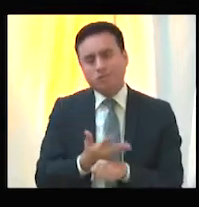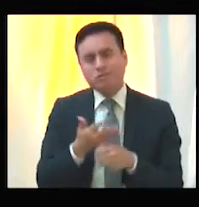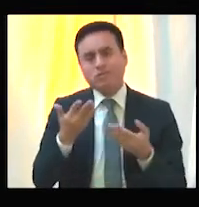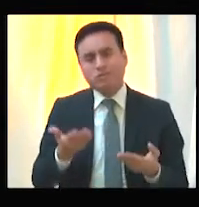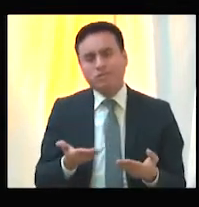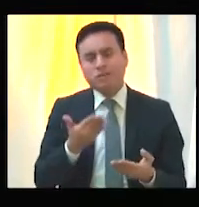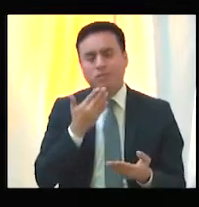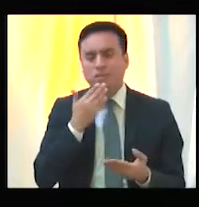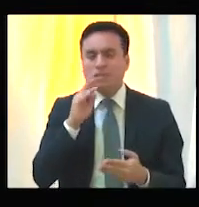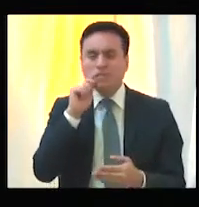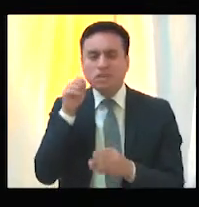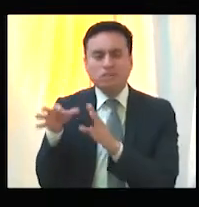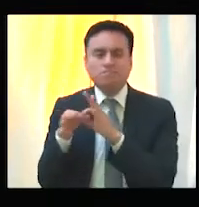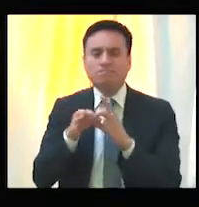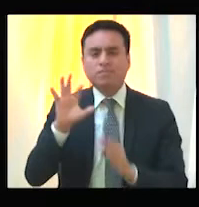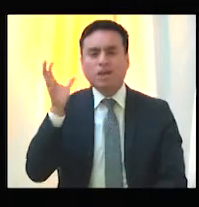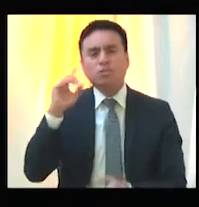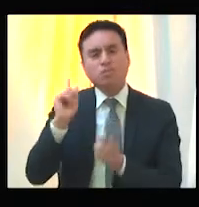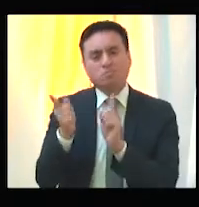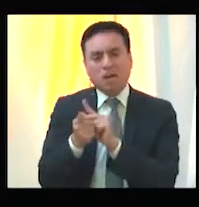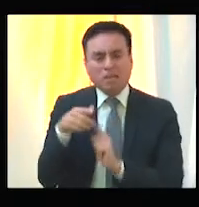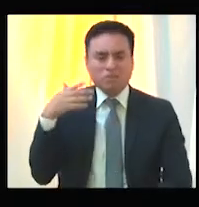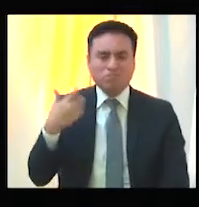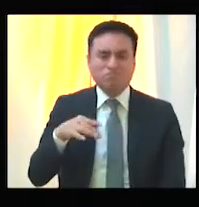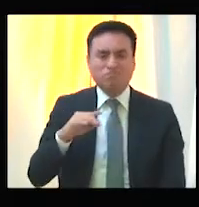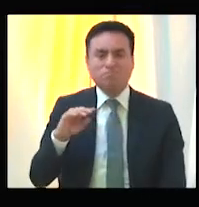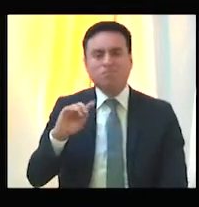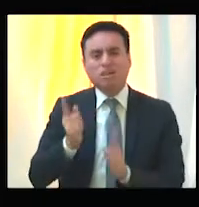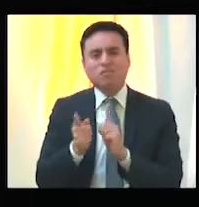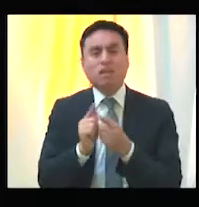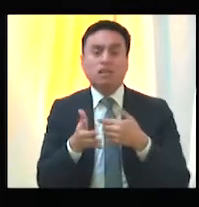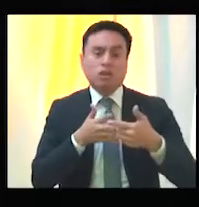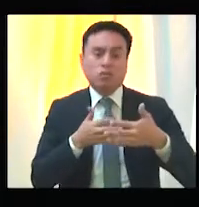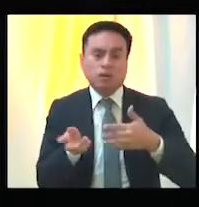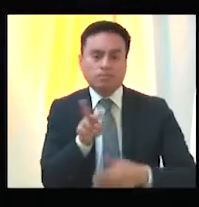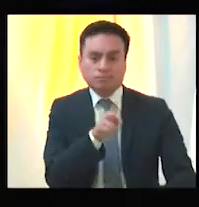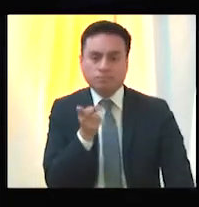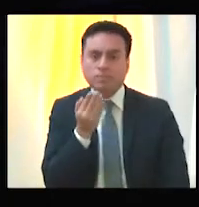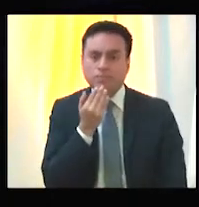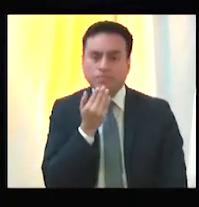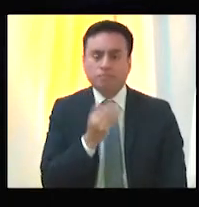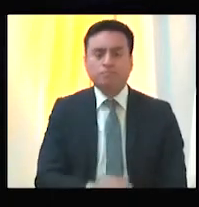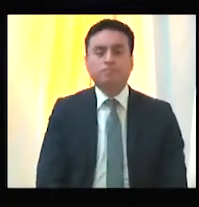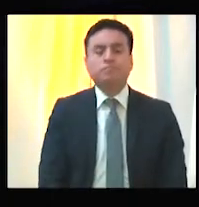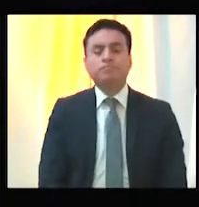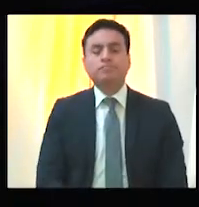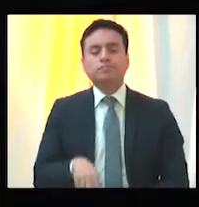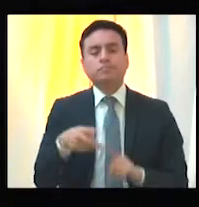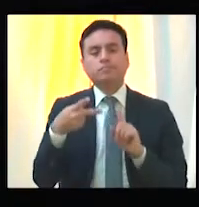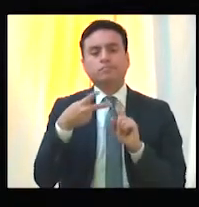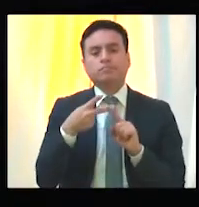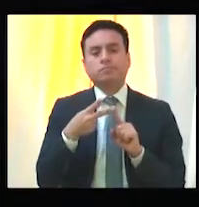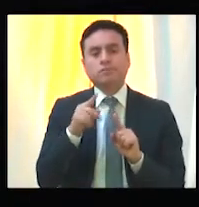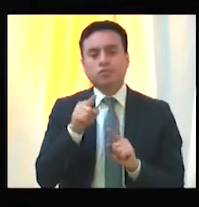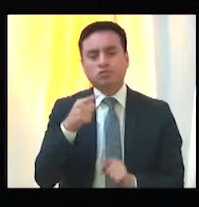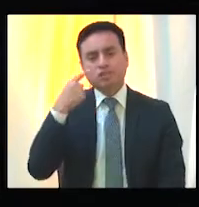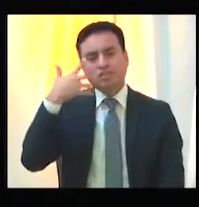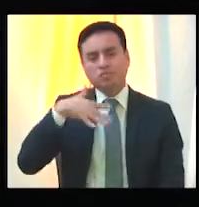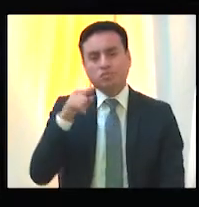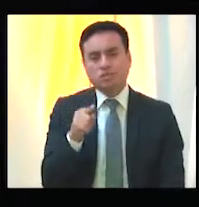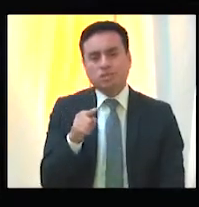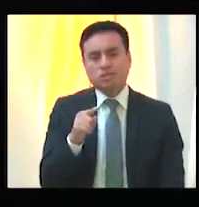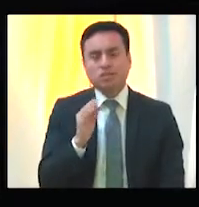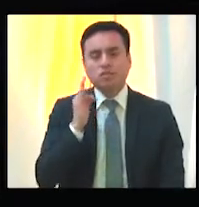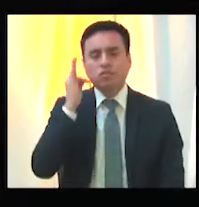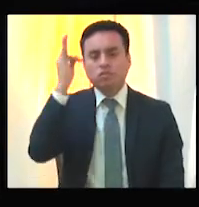en parte son debido al cambio climático y en parte a la variabilidad natural. Y en segundo lugar, y eso tal vez es muy importante,